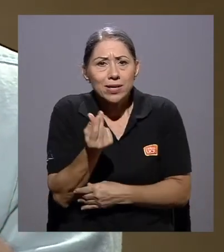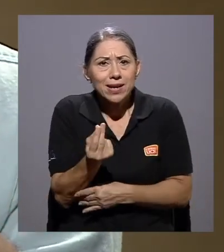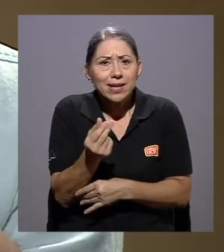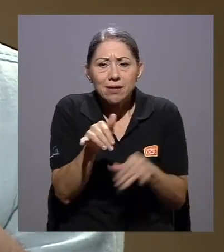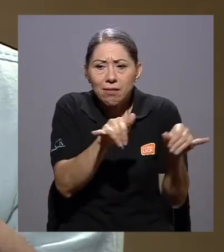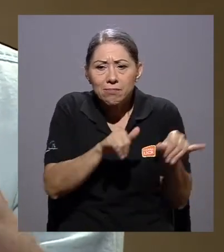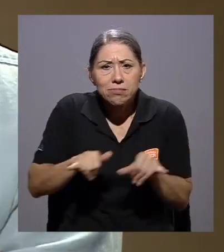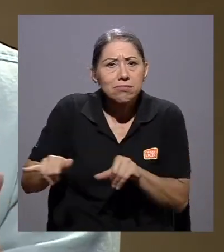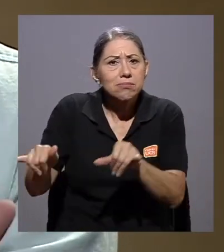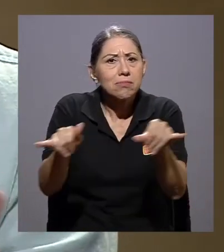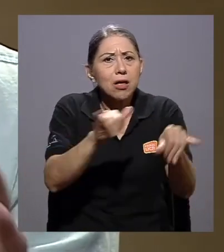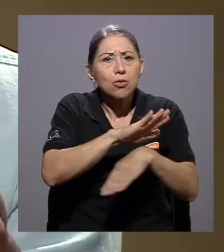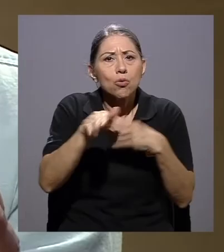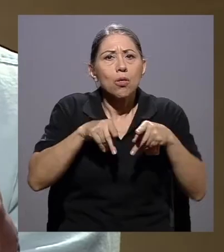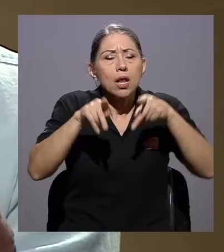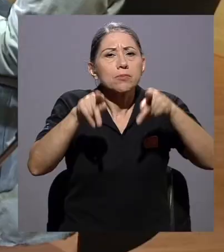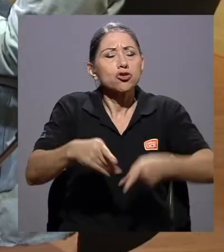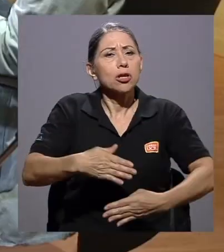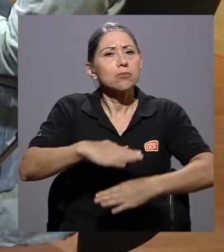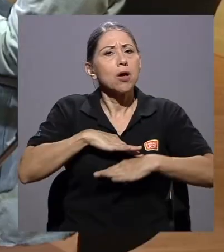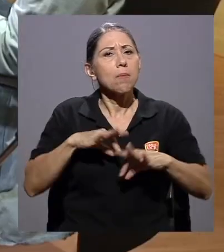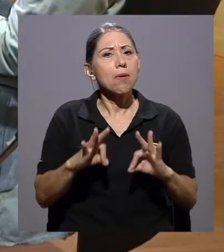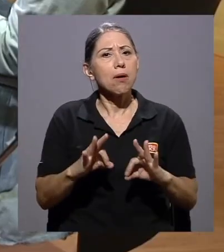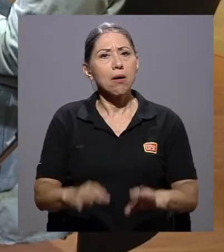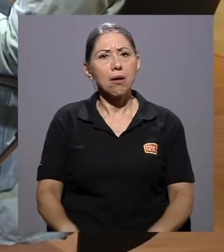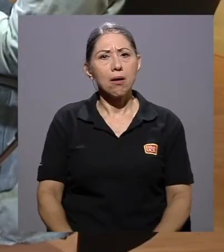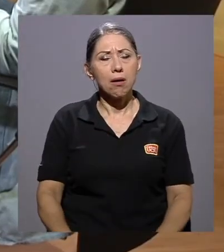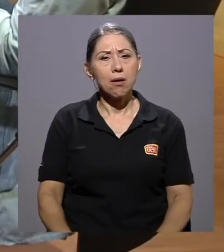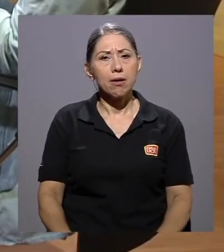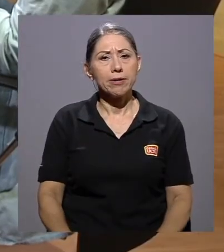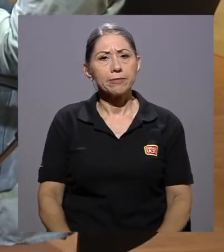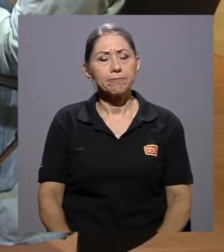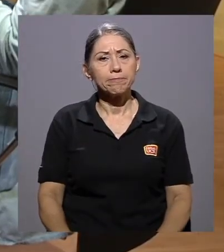tener vidas satisfactorias. Medios de vida.